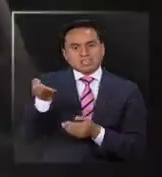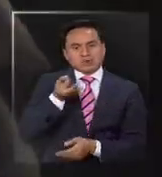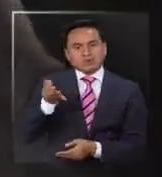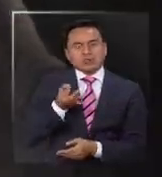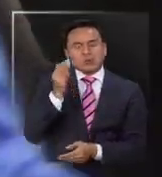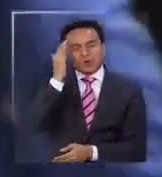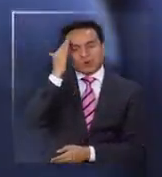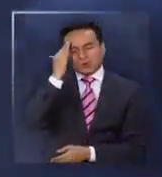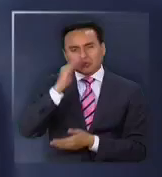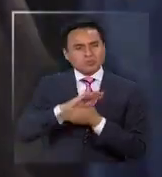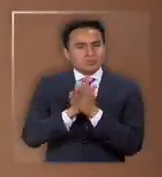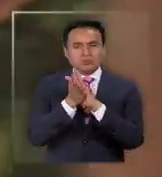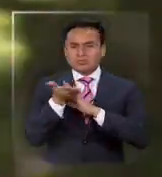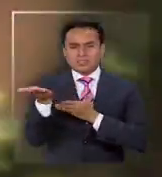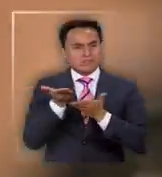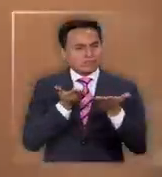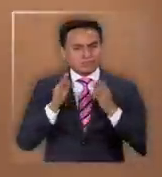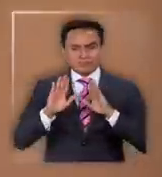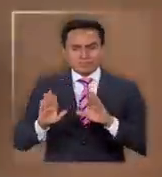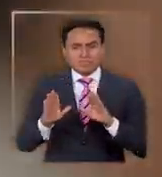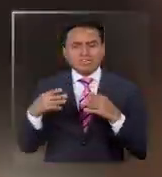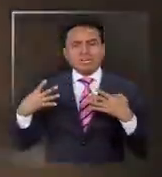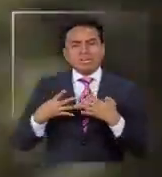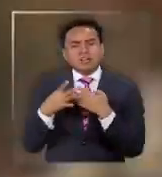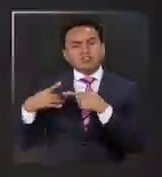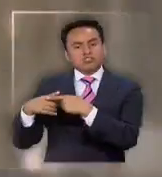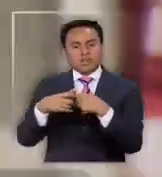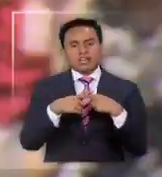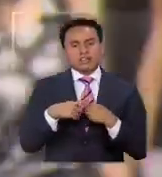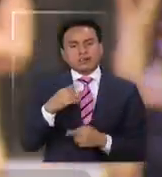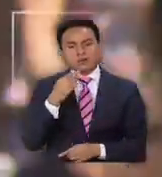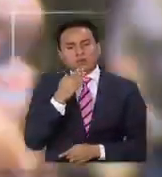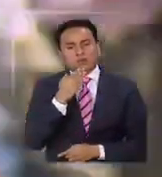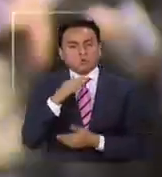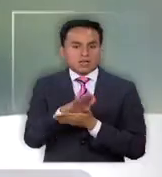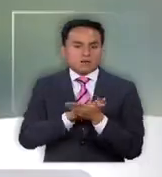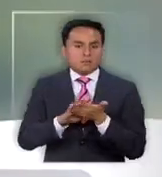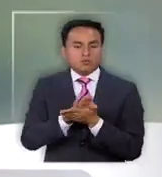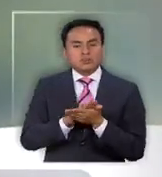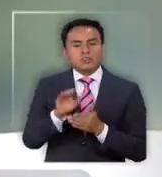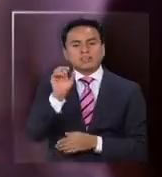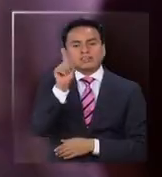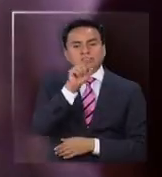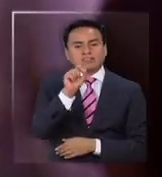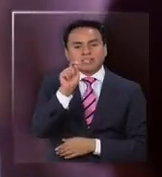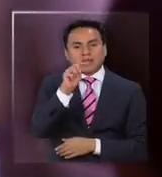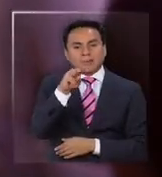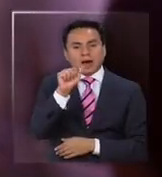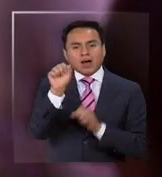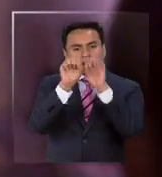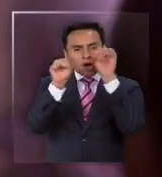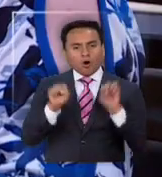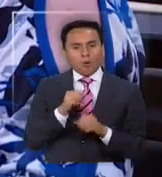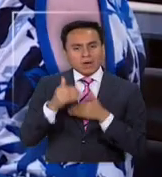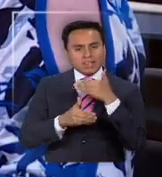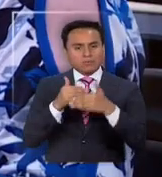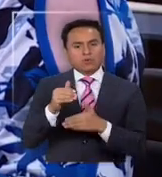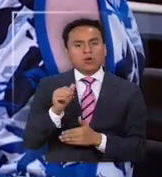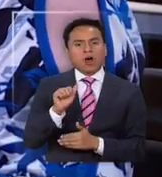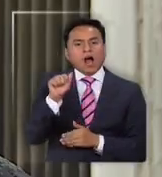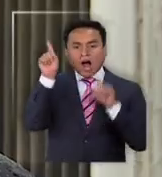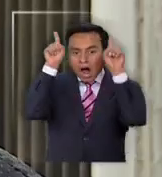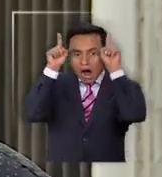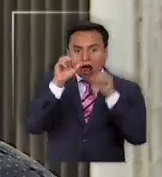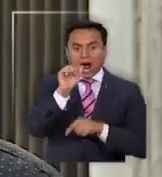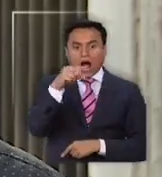común de todos los servicios, sean redes sociales o también, por ejemplo, sistemas operativos. Muchas aplicaciones, sobre todo en Android,